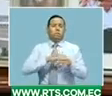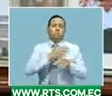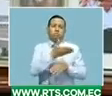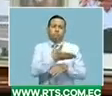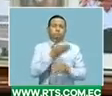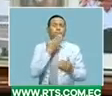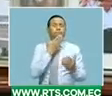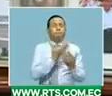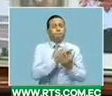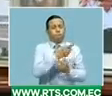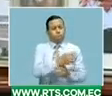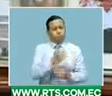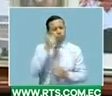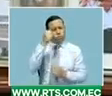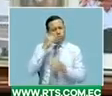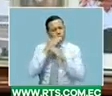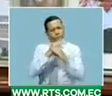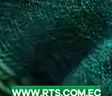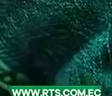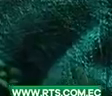la democracia.